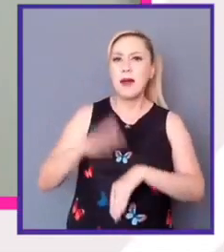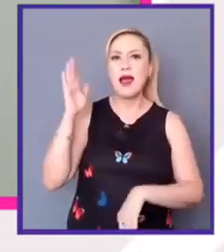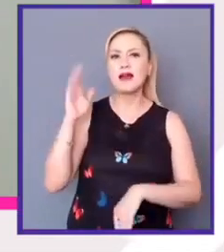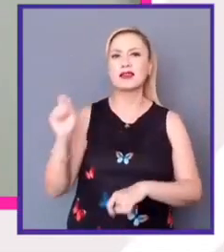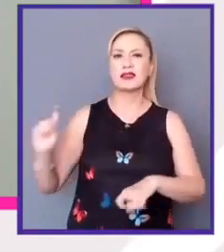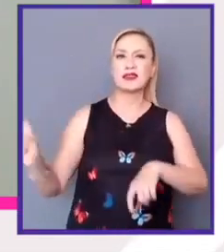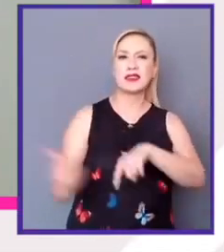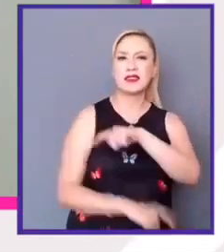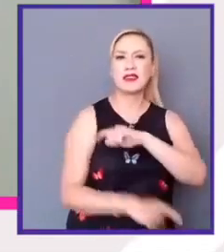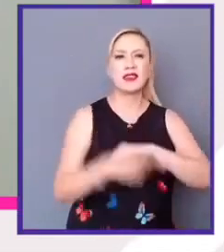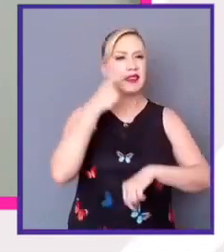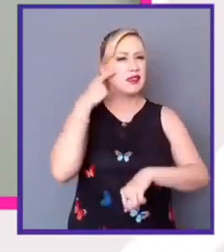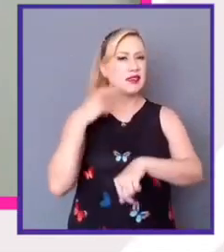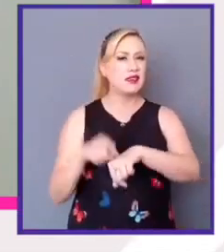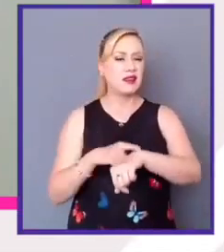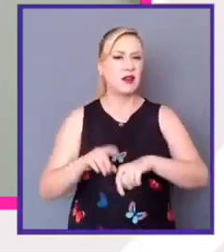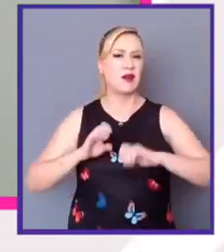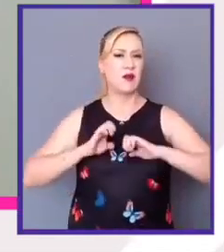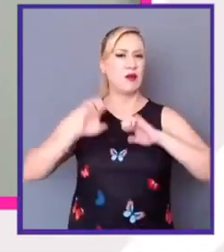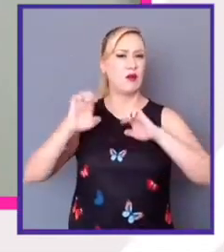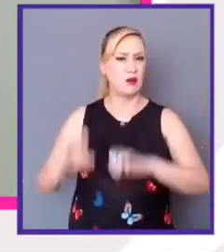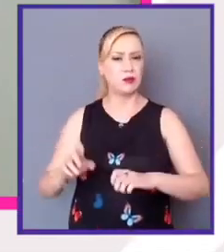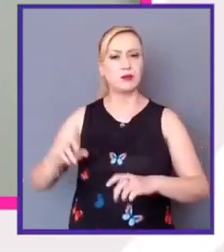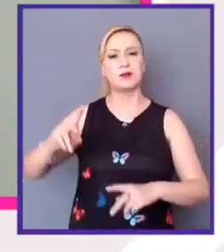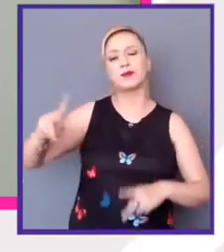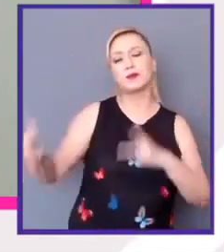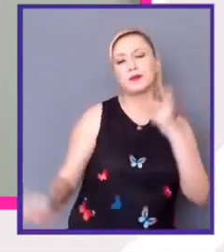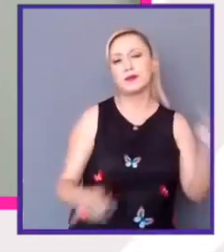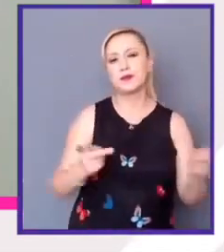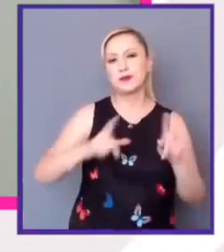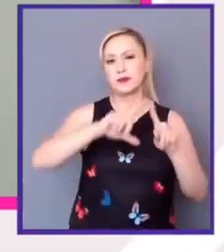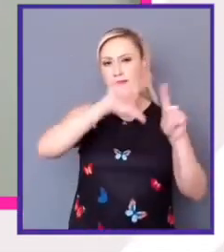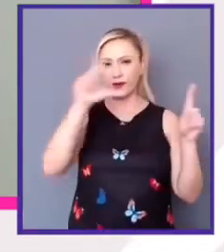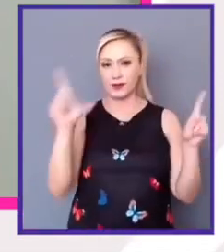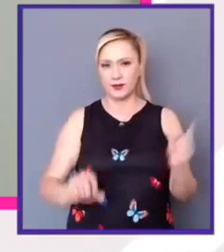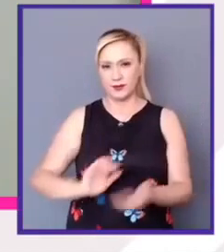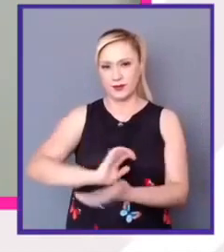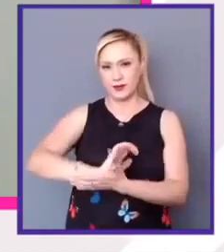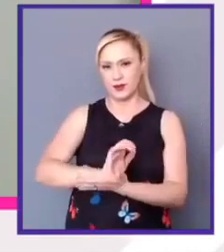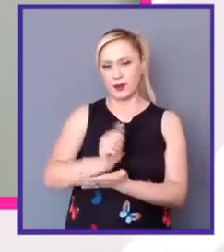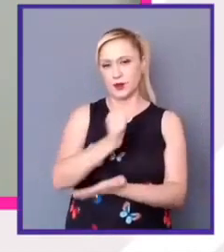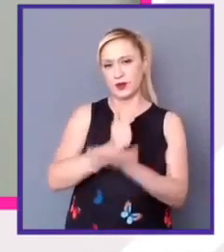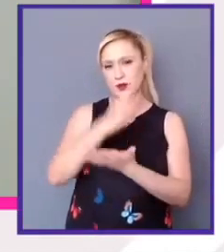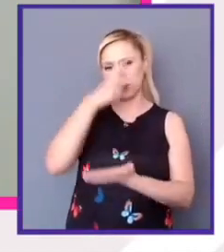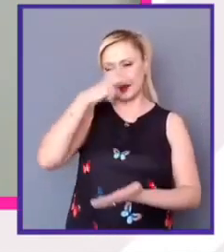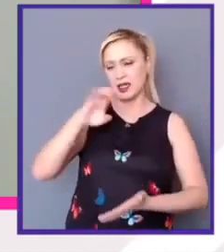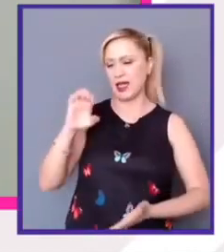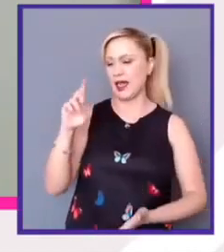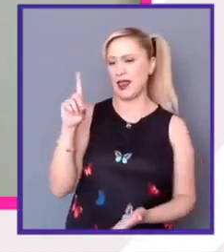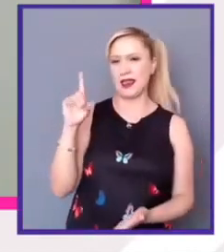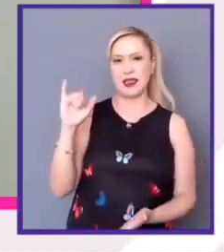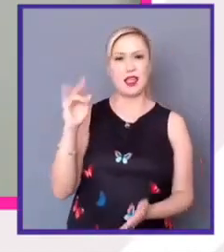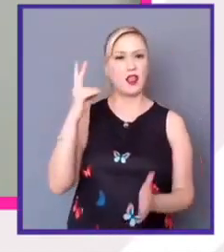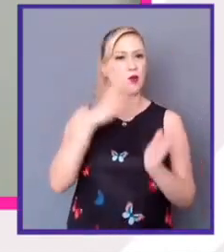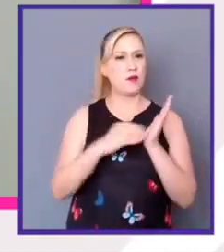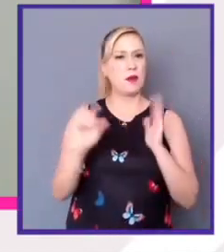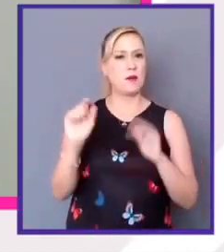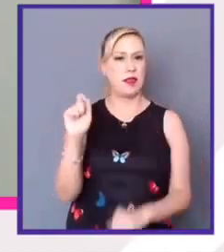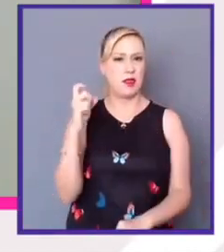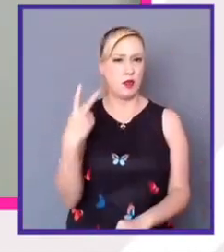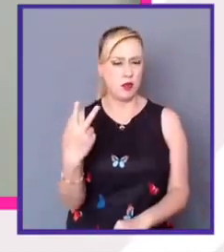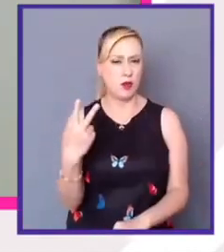racismo. En la encuesta de discriminación de la Ciudad de México, la EDIS 2021, realizada por el Consejo hace un